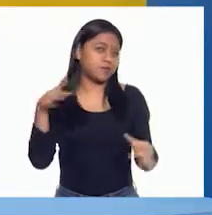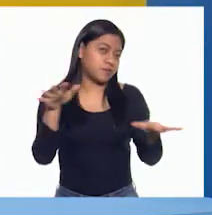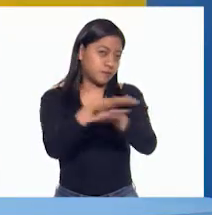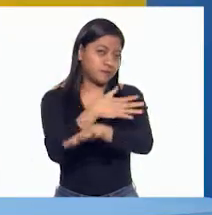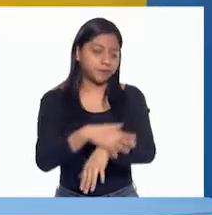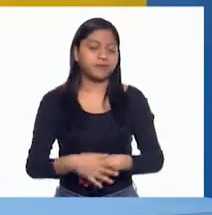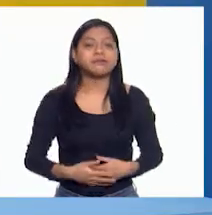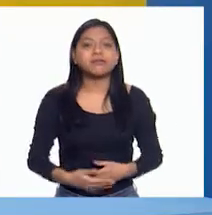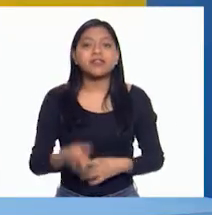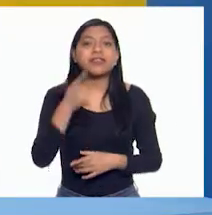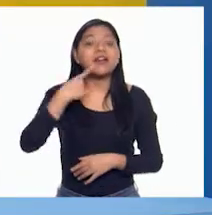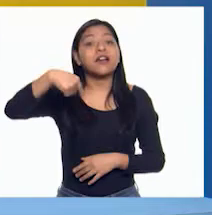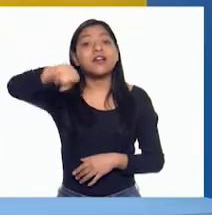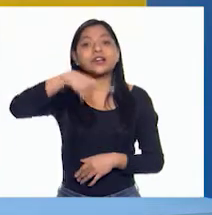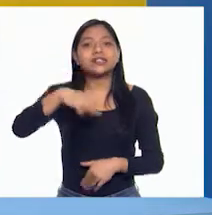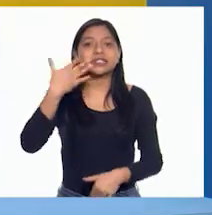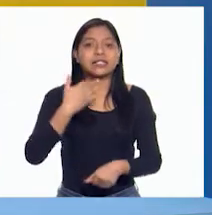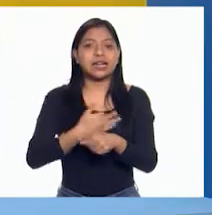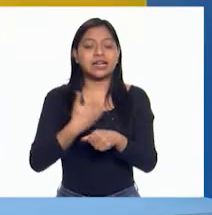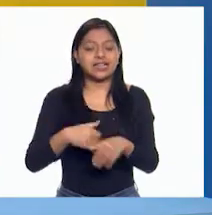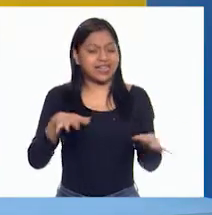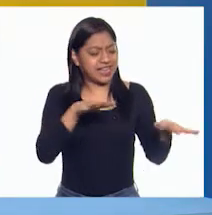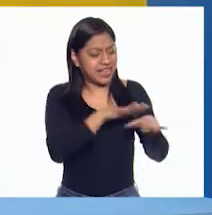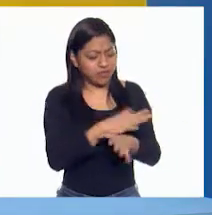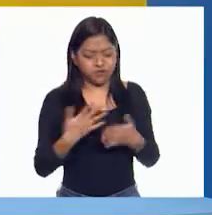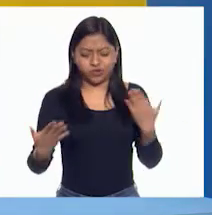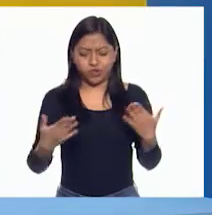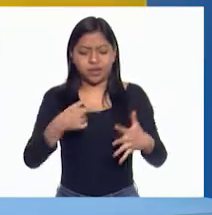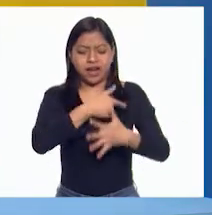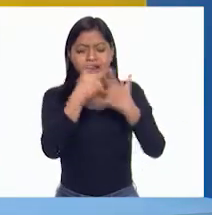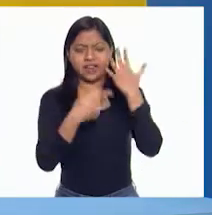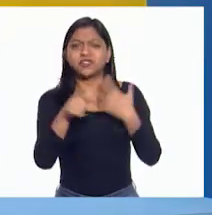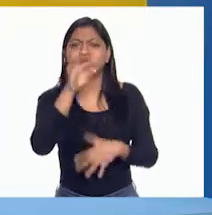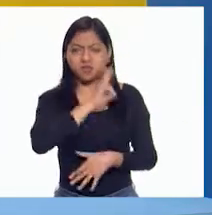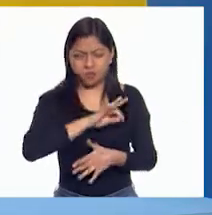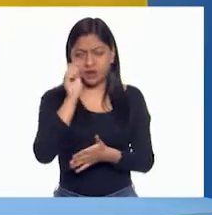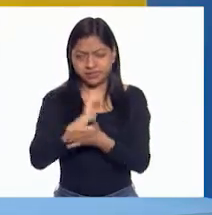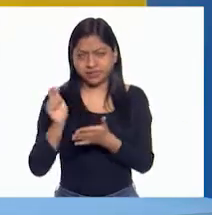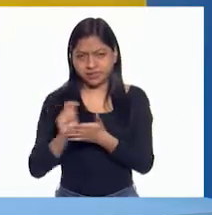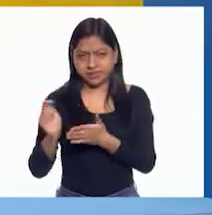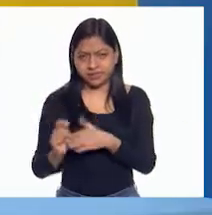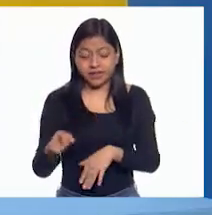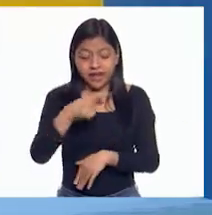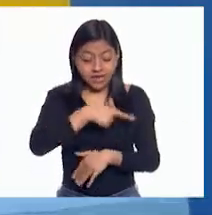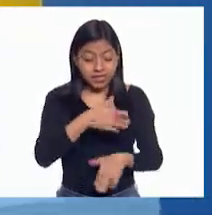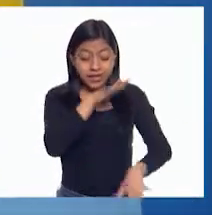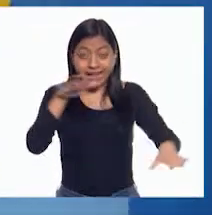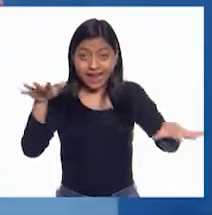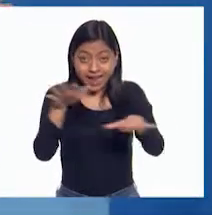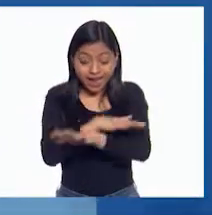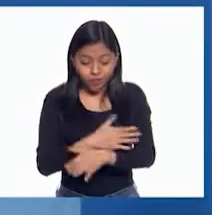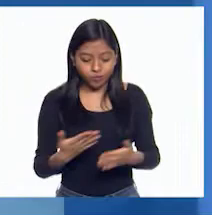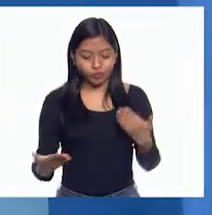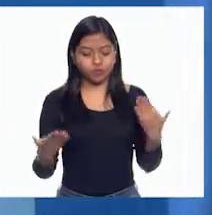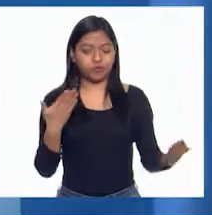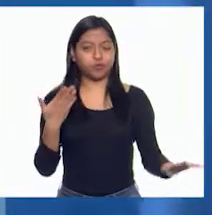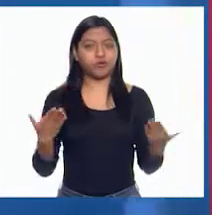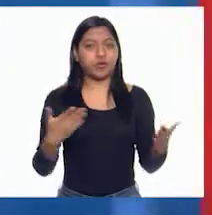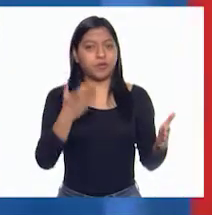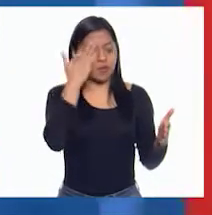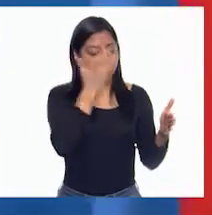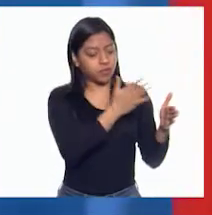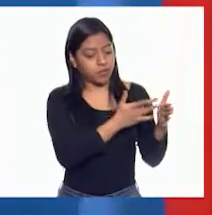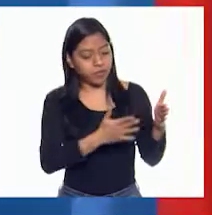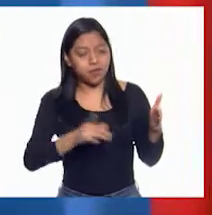cuenta, podríamos hacer un listado de los cambios que ocurrieron durante el Renacimiento y que nos permitieron ver esta época como un periodo